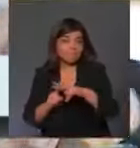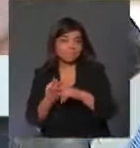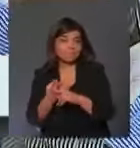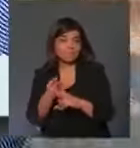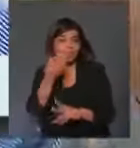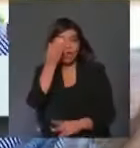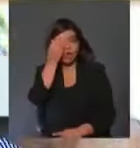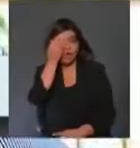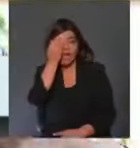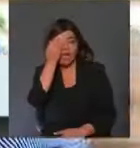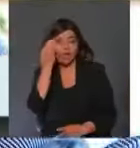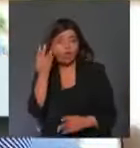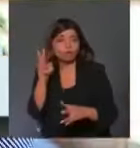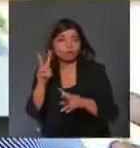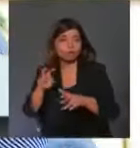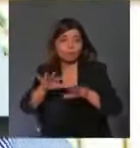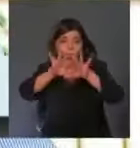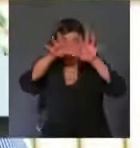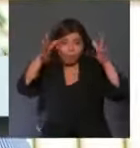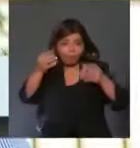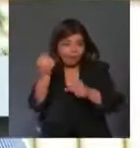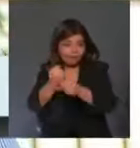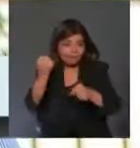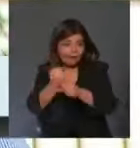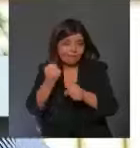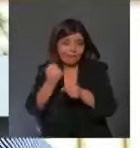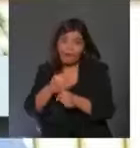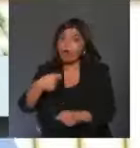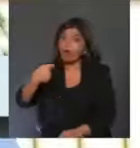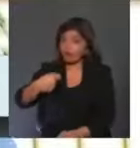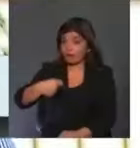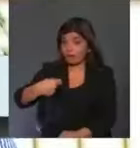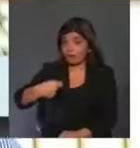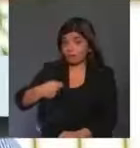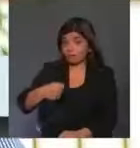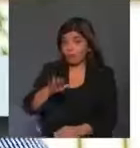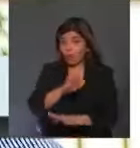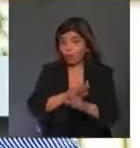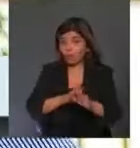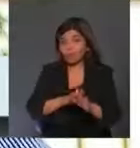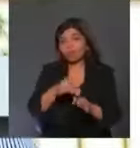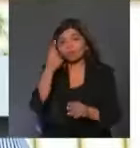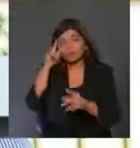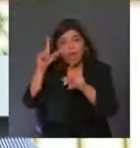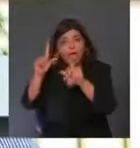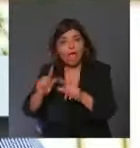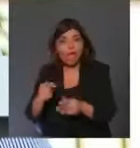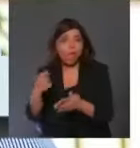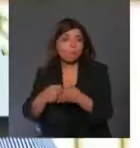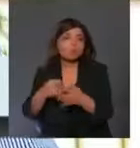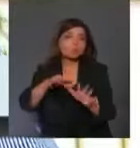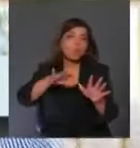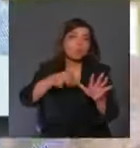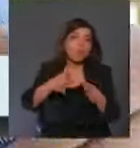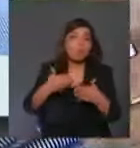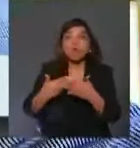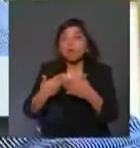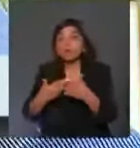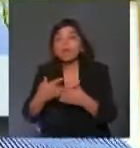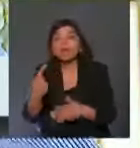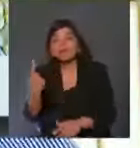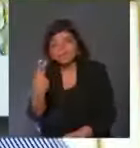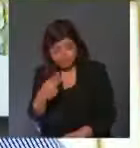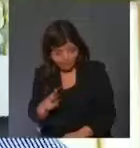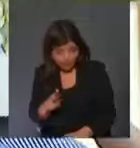mur May anhelado trabajo y el costo es muy alto Por eso tenemos una fuerta menor y los precios Son relativamente convenientes para ellos cuando ya